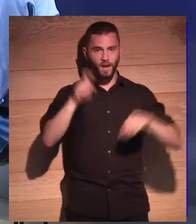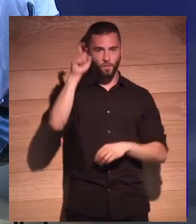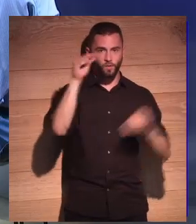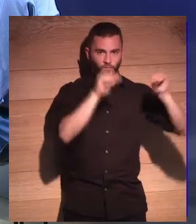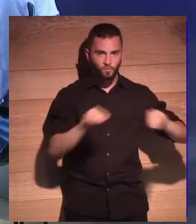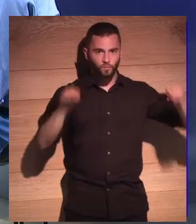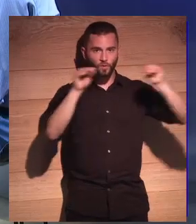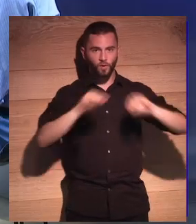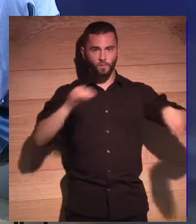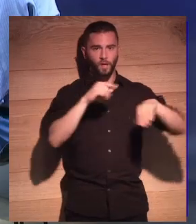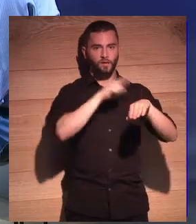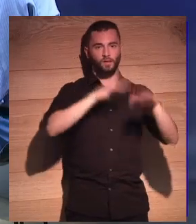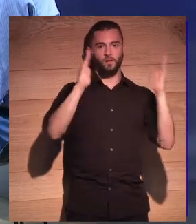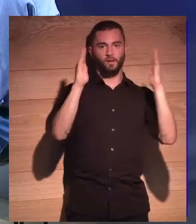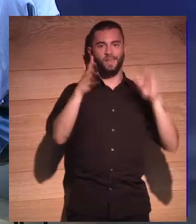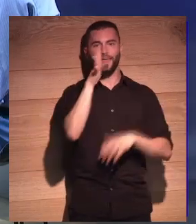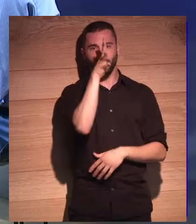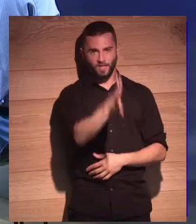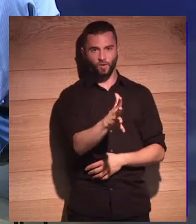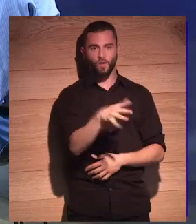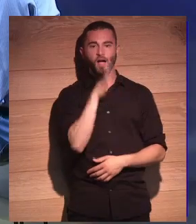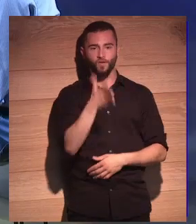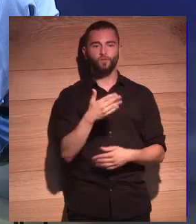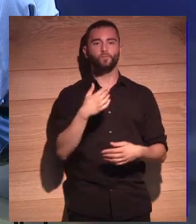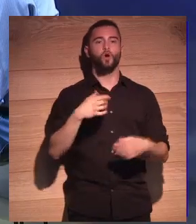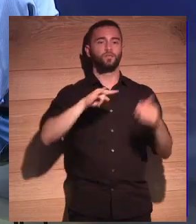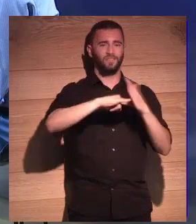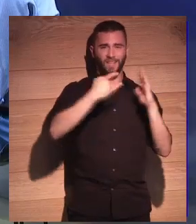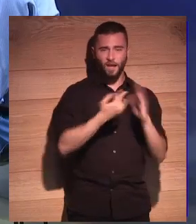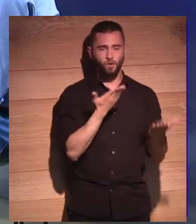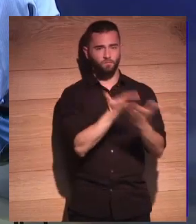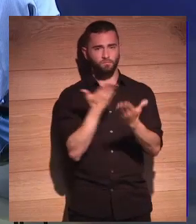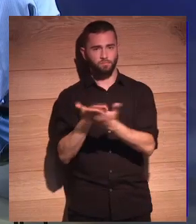un periodo de 5 años, porque la demanda de técnicos